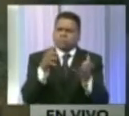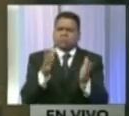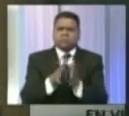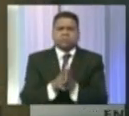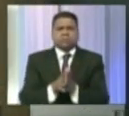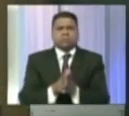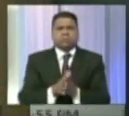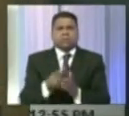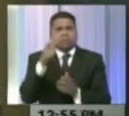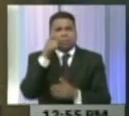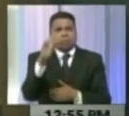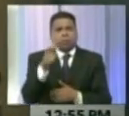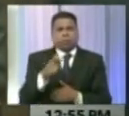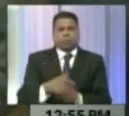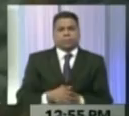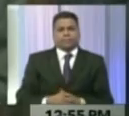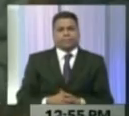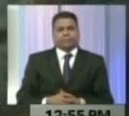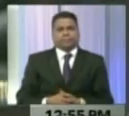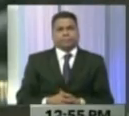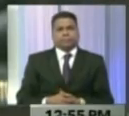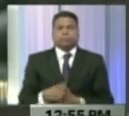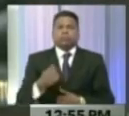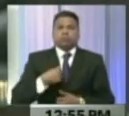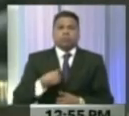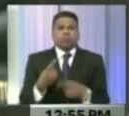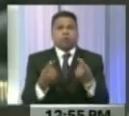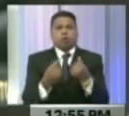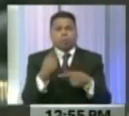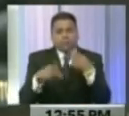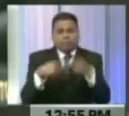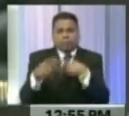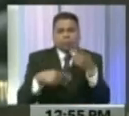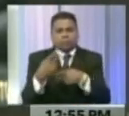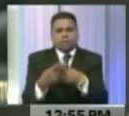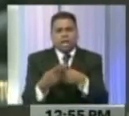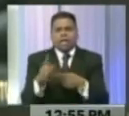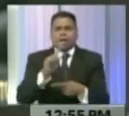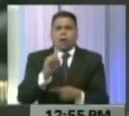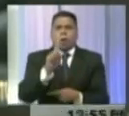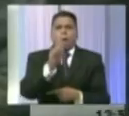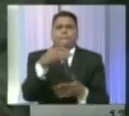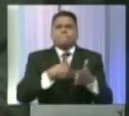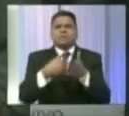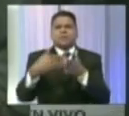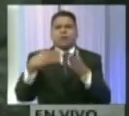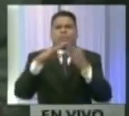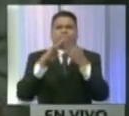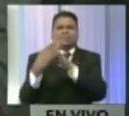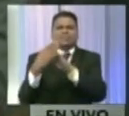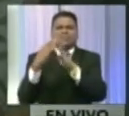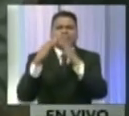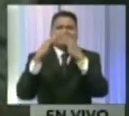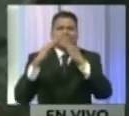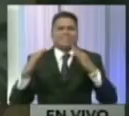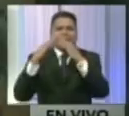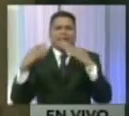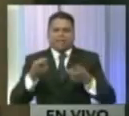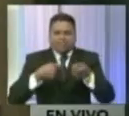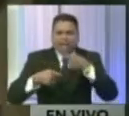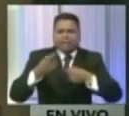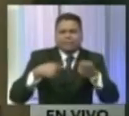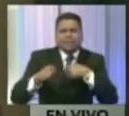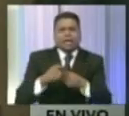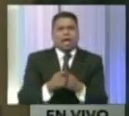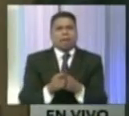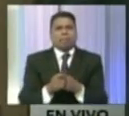pueblo. Yo quiero una economía productiva que no me baje del 1.000.000 de viviendas que entregamos. Una economía productiva que no